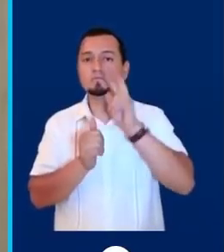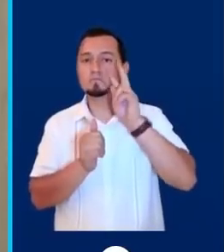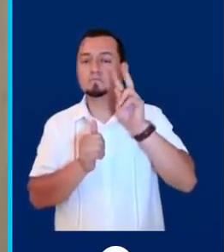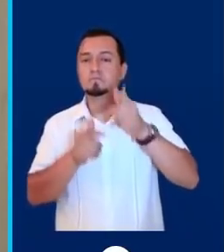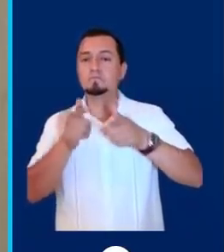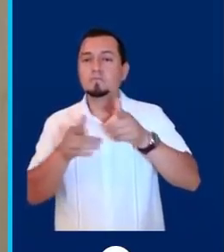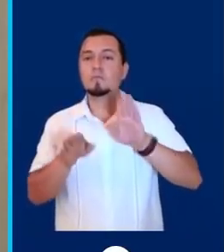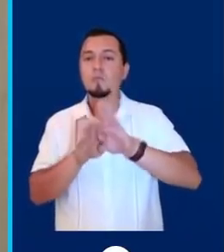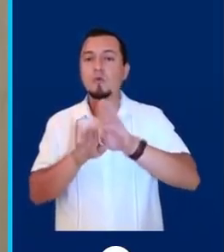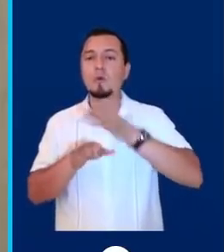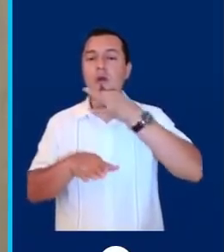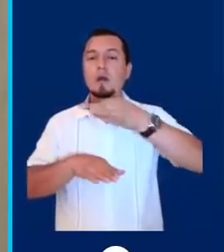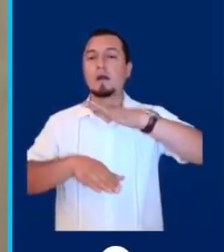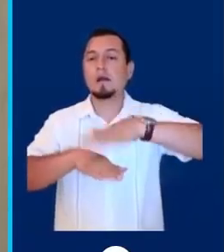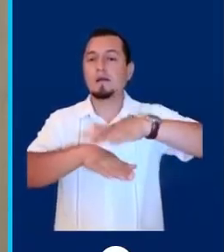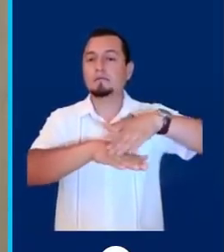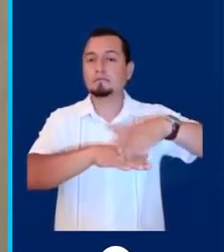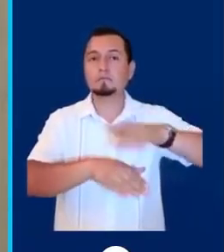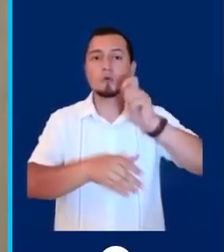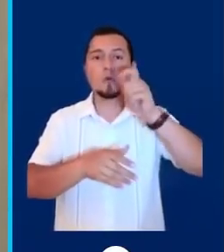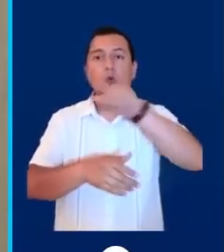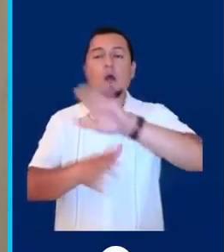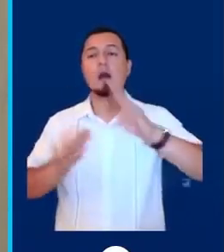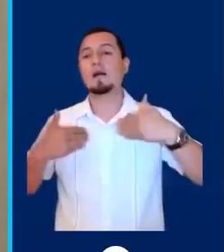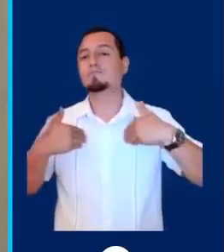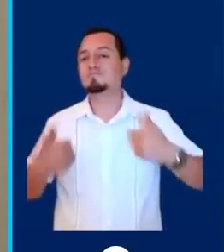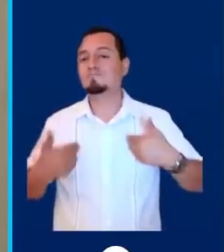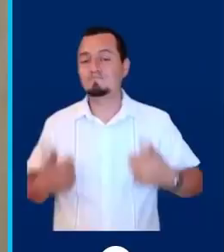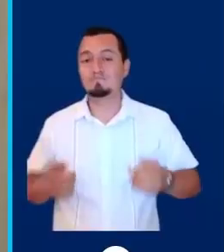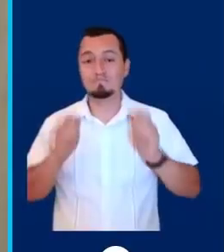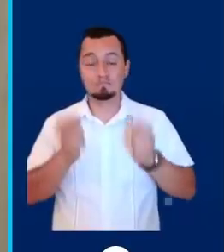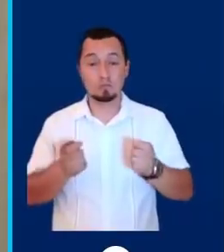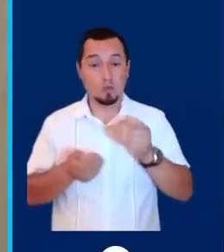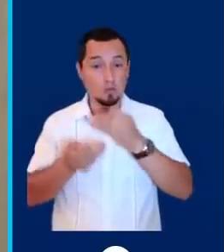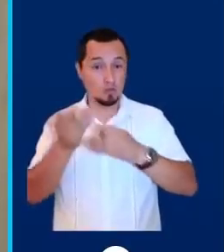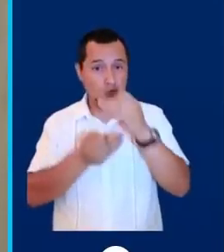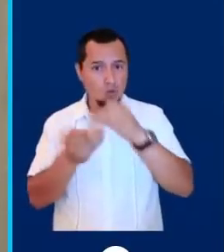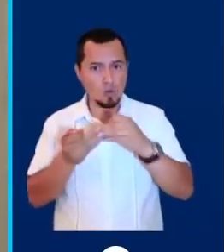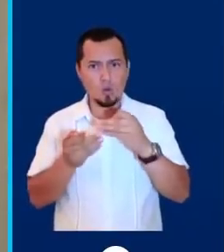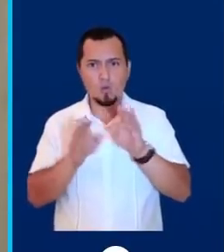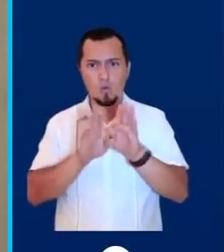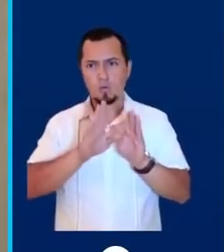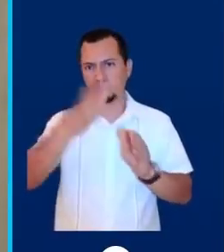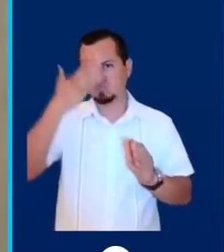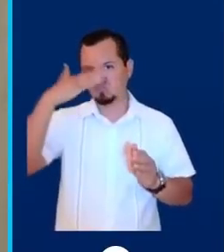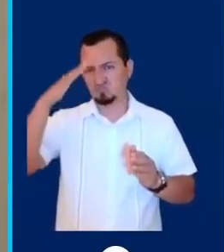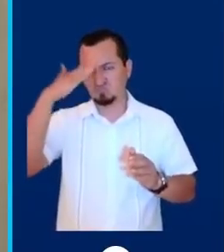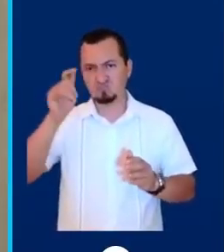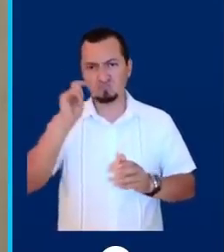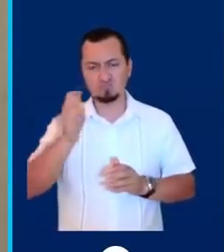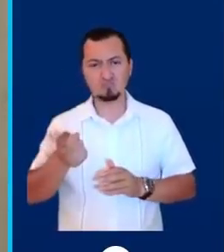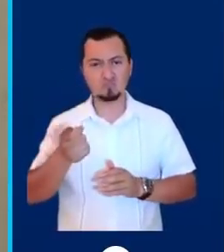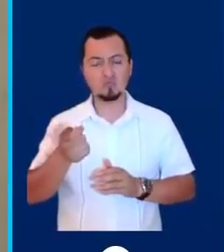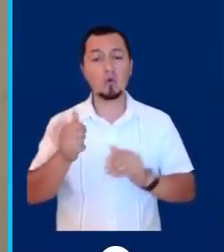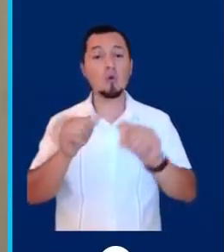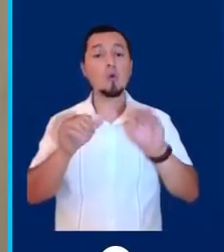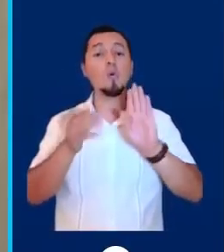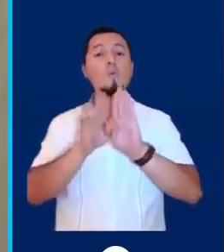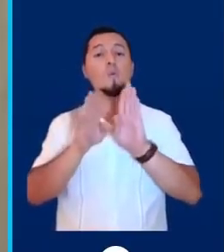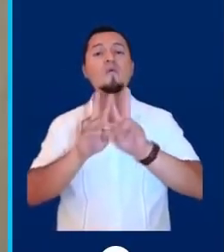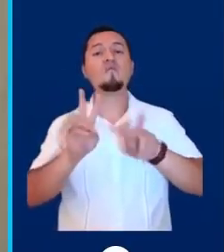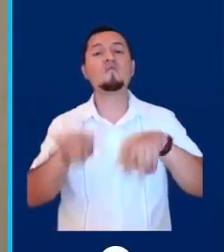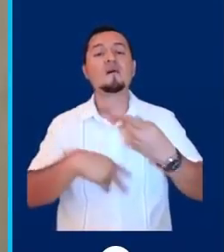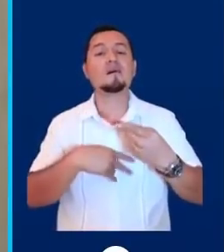detalles y más elementos para que todos sepan cuáles serán los pasos a